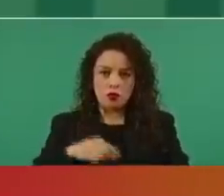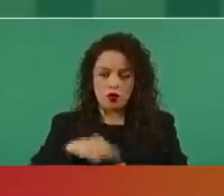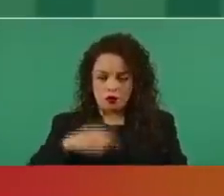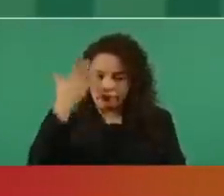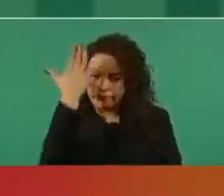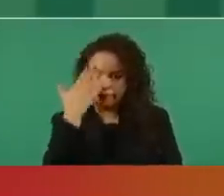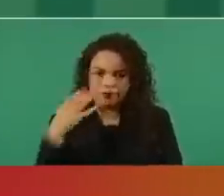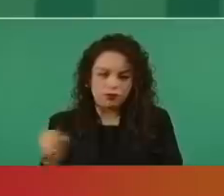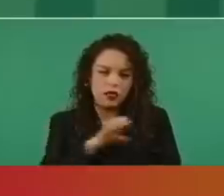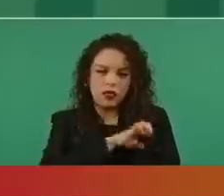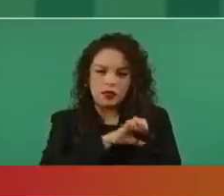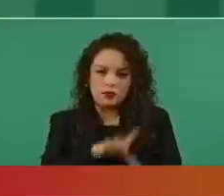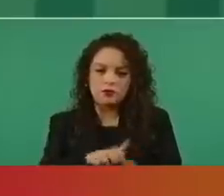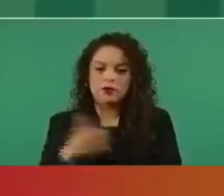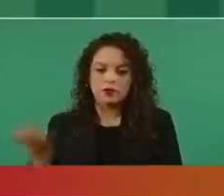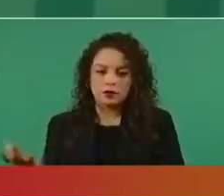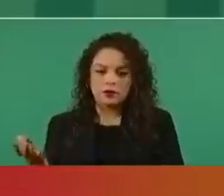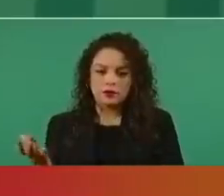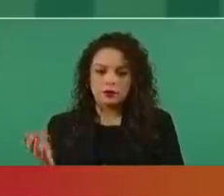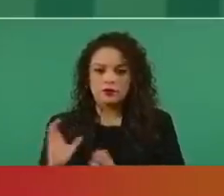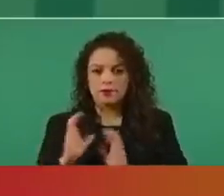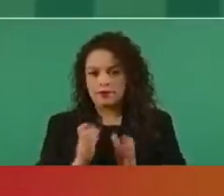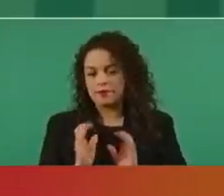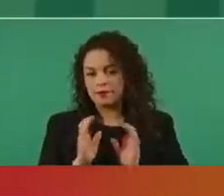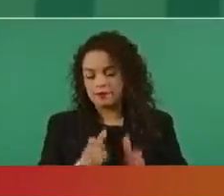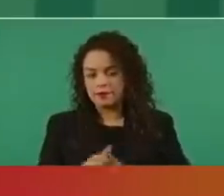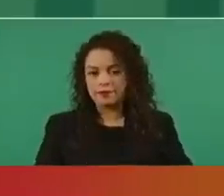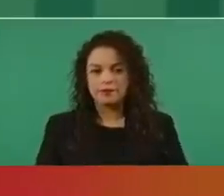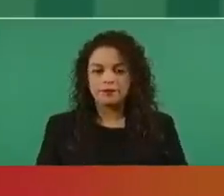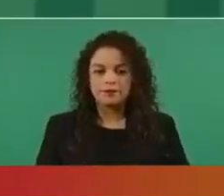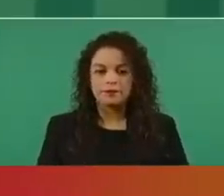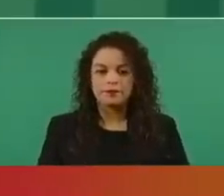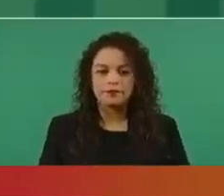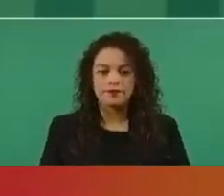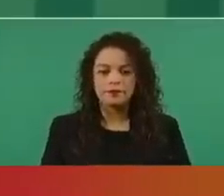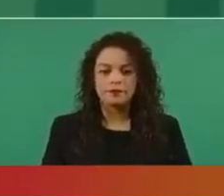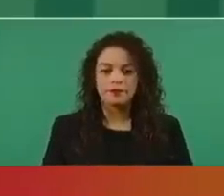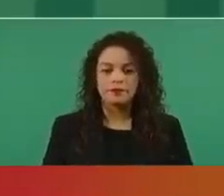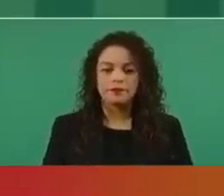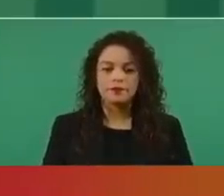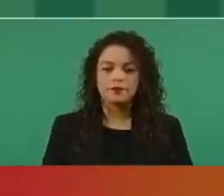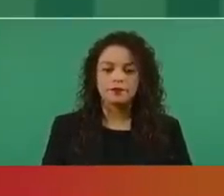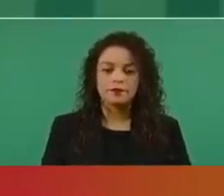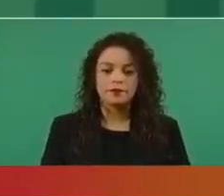especialistas, por mencionar solo